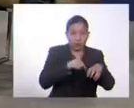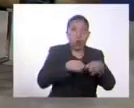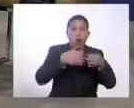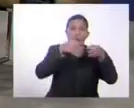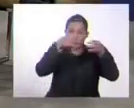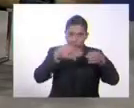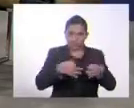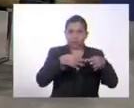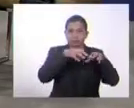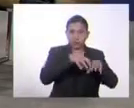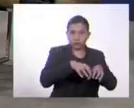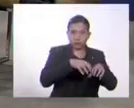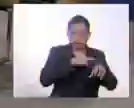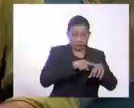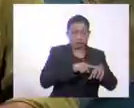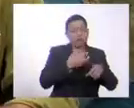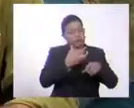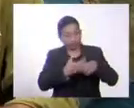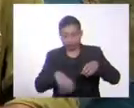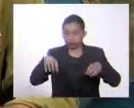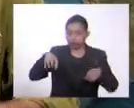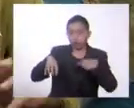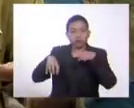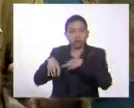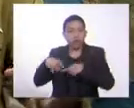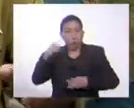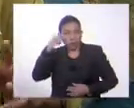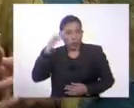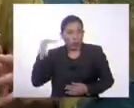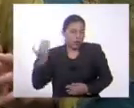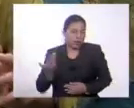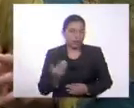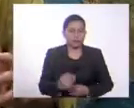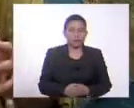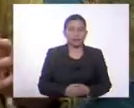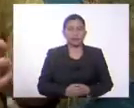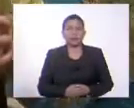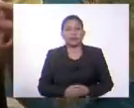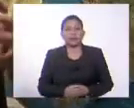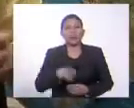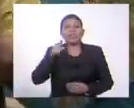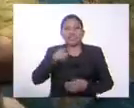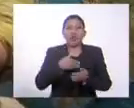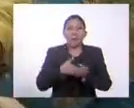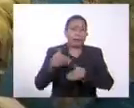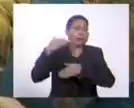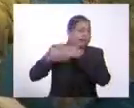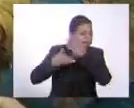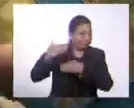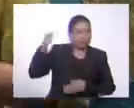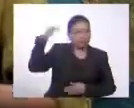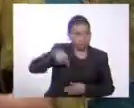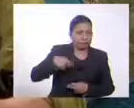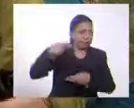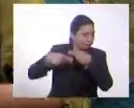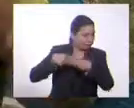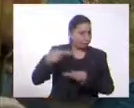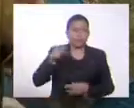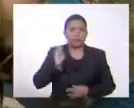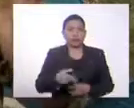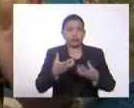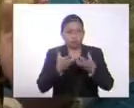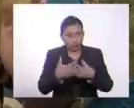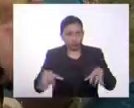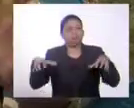De ahí viene esa separación inicial. Los liberales agarraron esa idea y dijeron, bueno, planteemos entonces una separación más estricta y